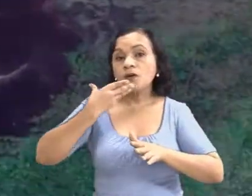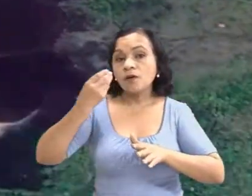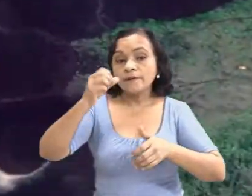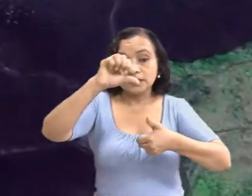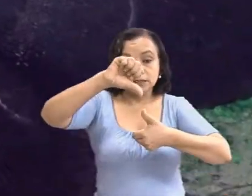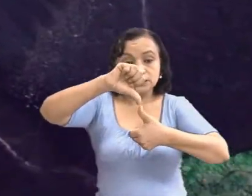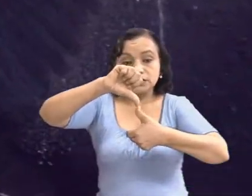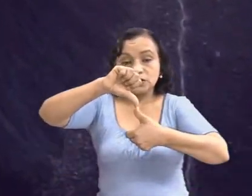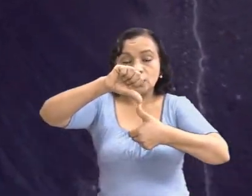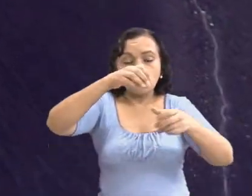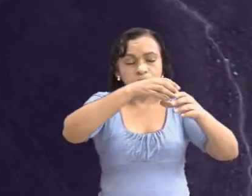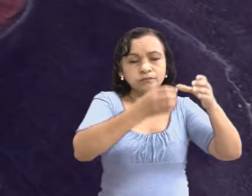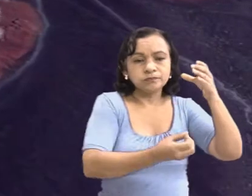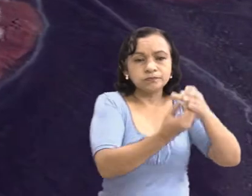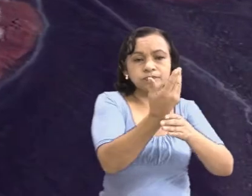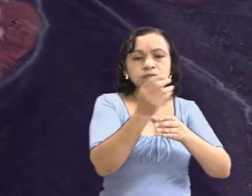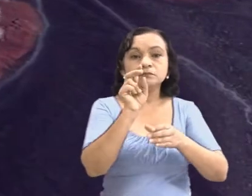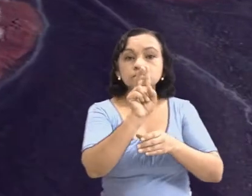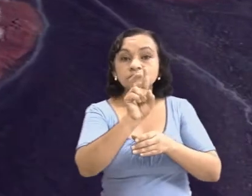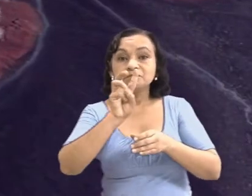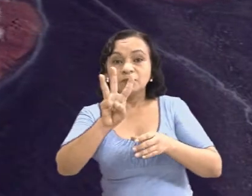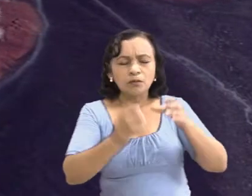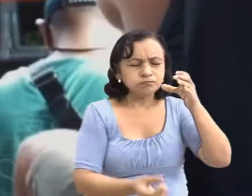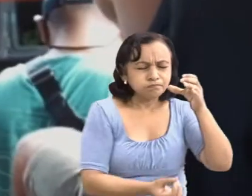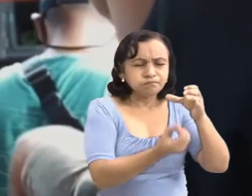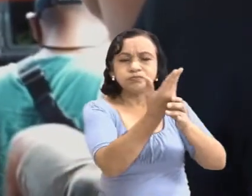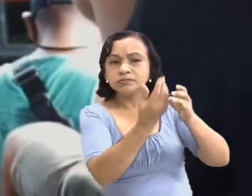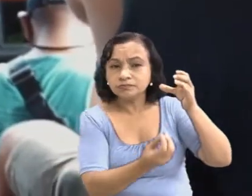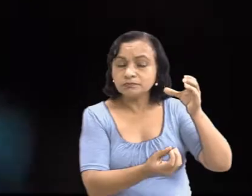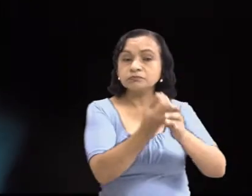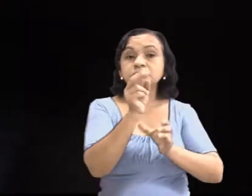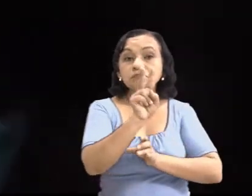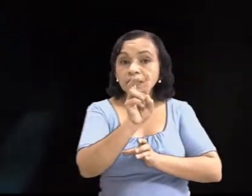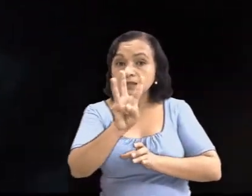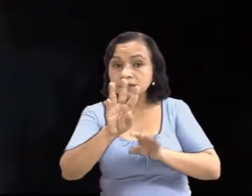de la región centroamericana con 23 erupciones en total.